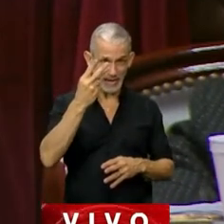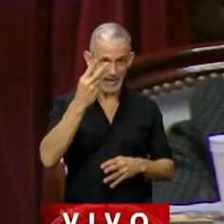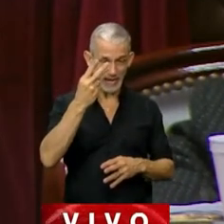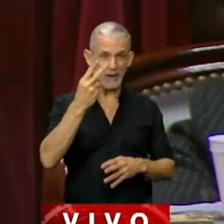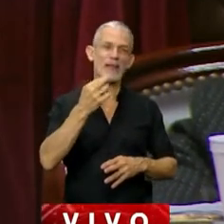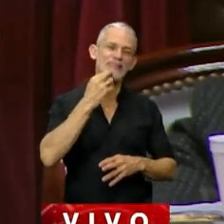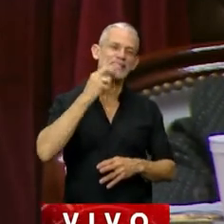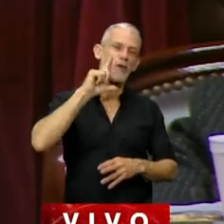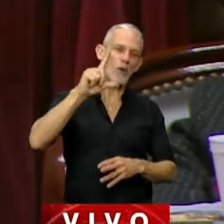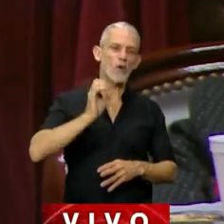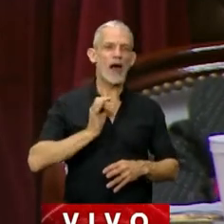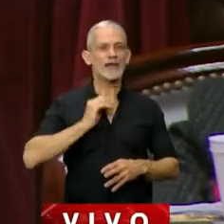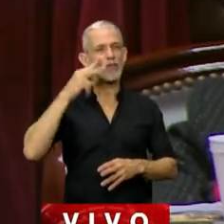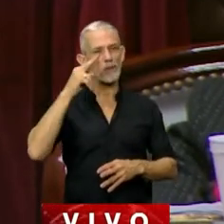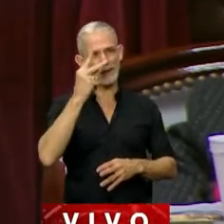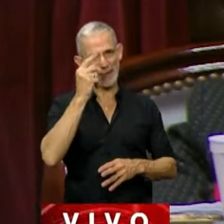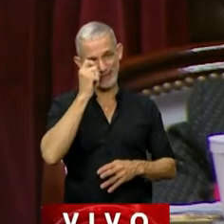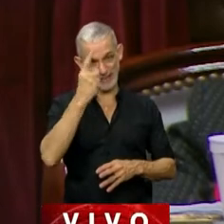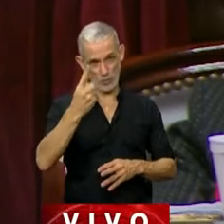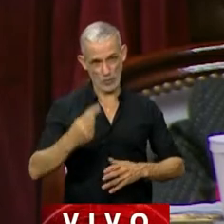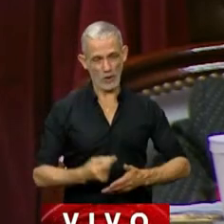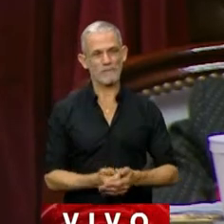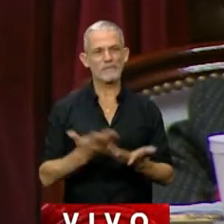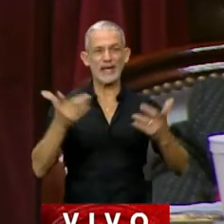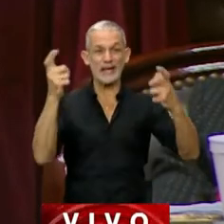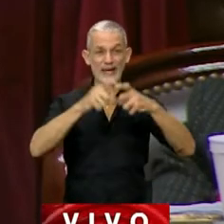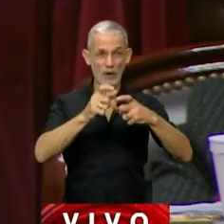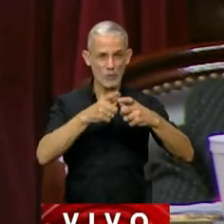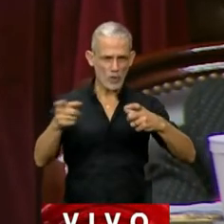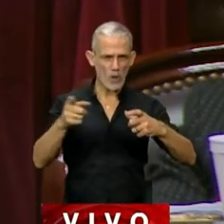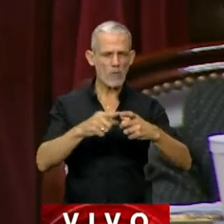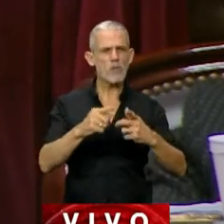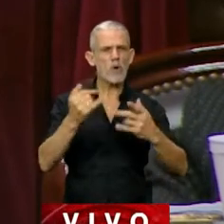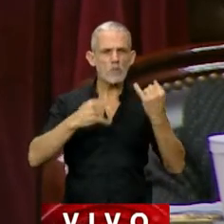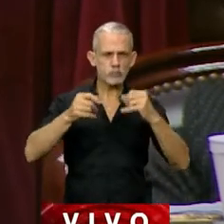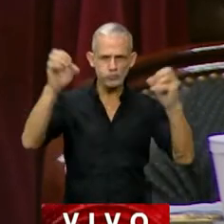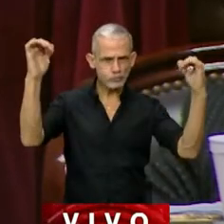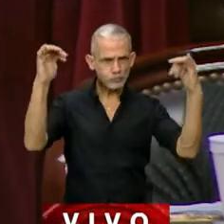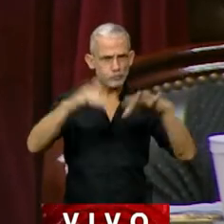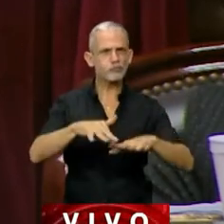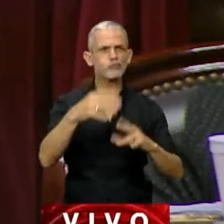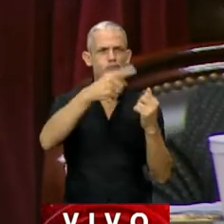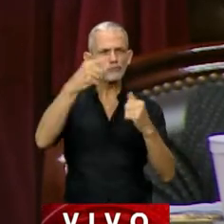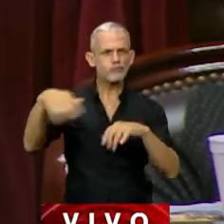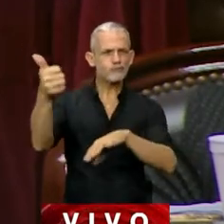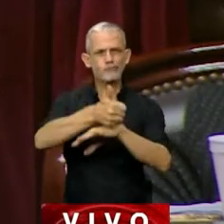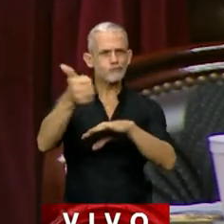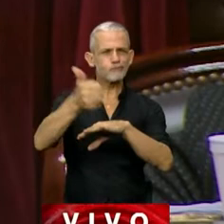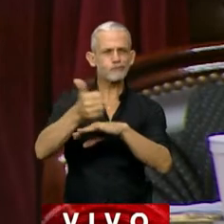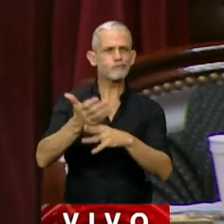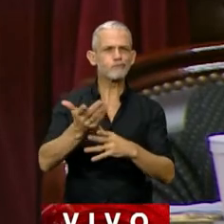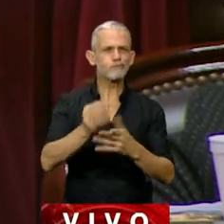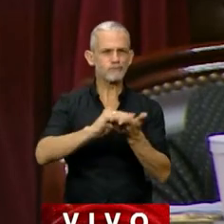19 de julio del 2021, en la que hubo una nutrida participación de diferentes